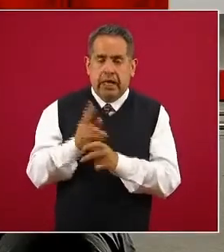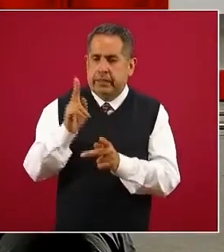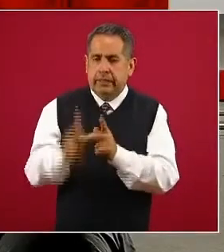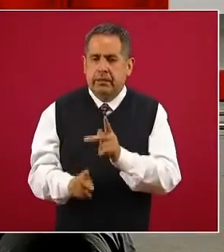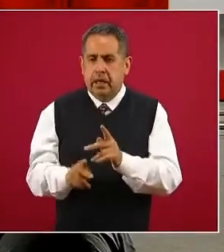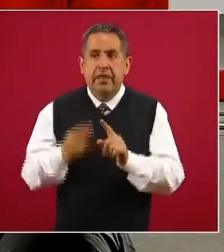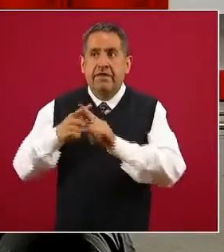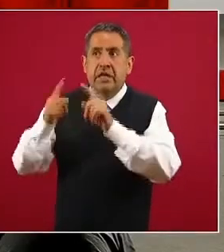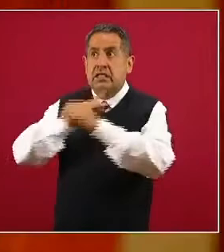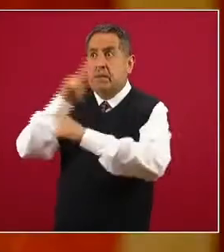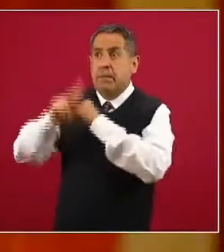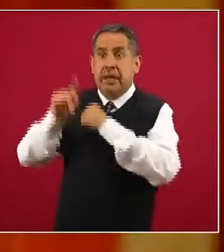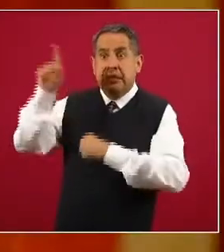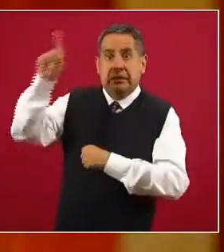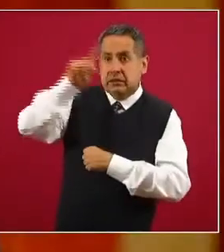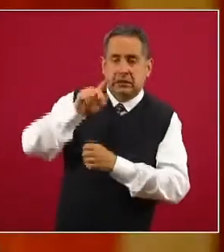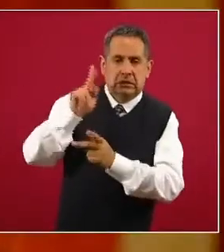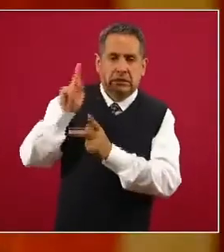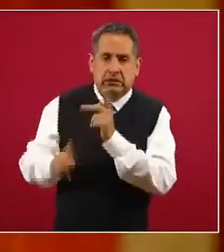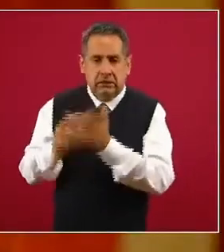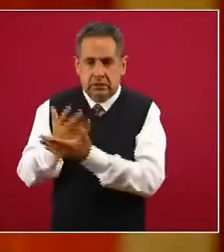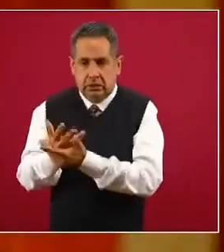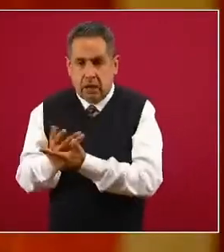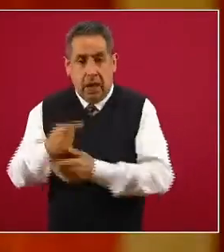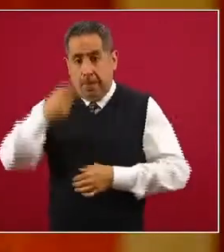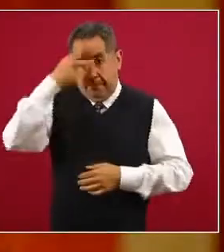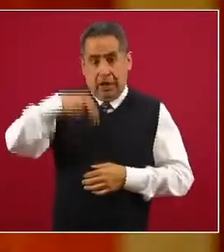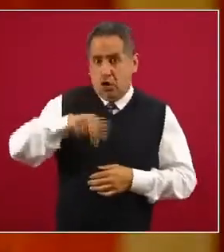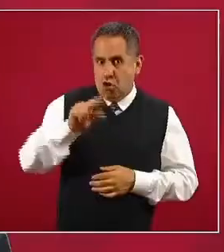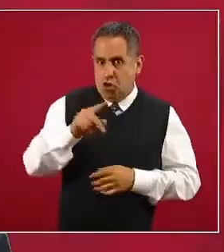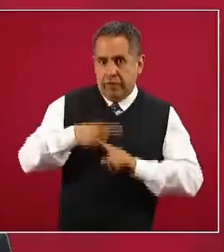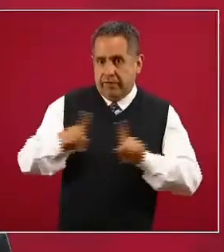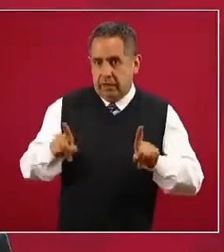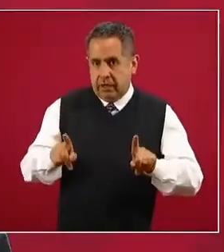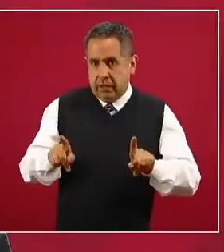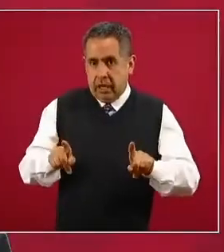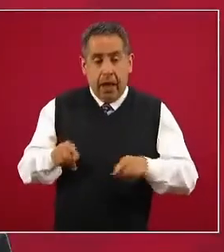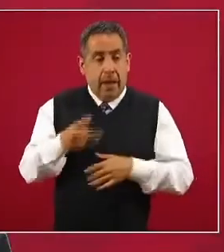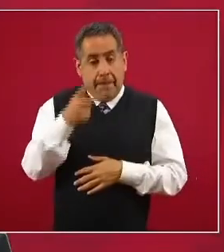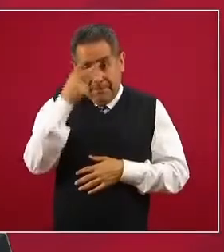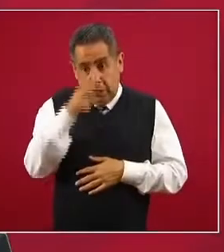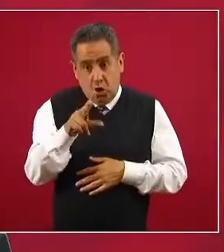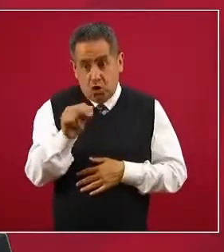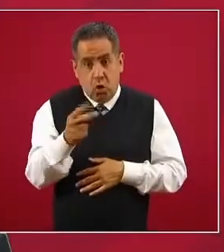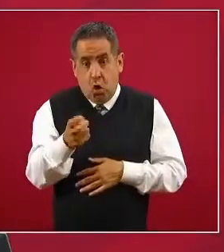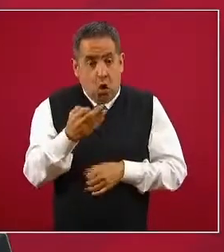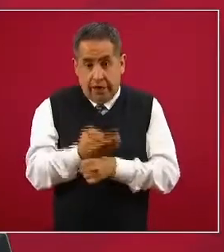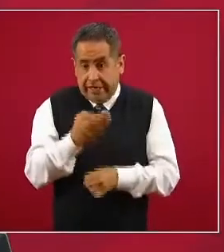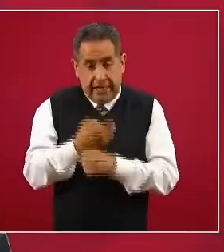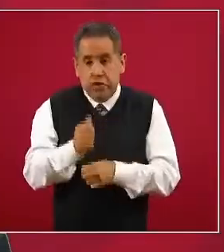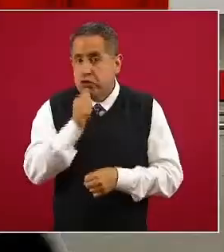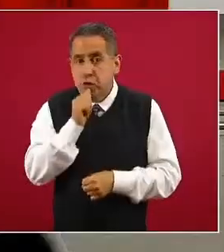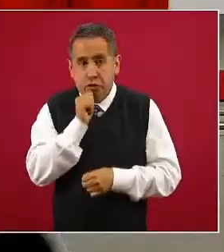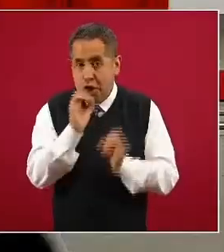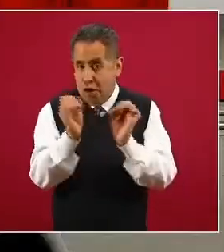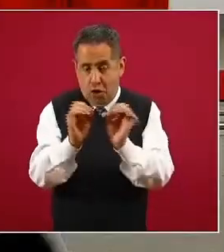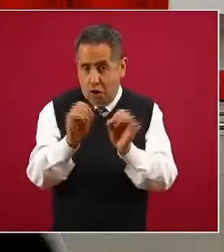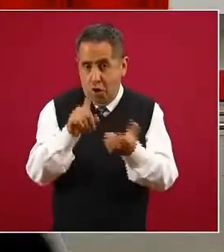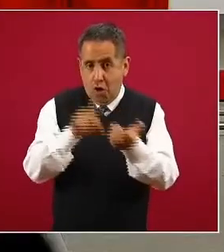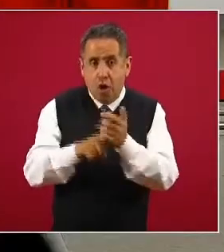en varios países en este momento. No está incluido México. México no realiza hasta el momento